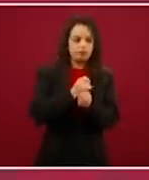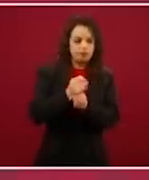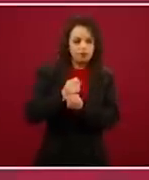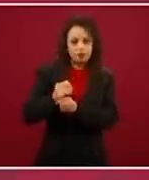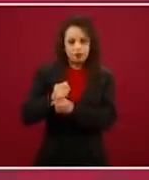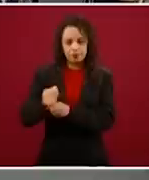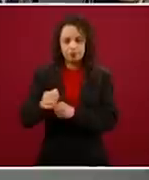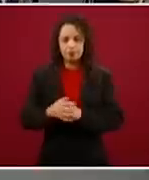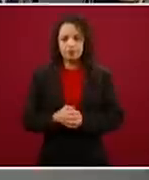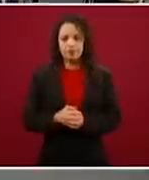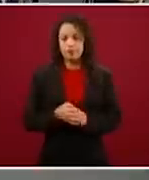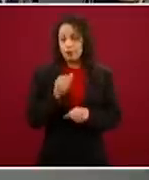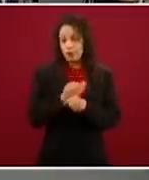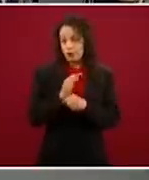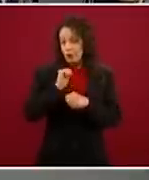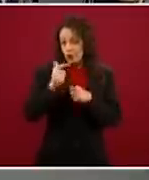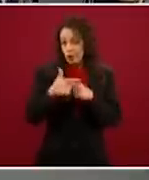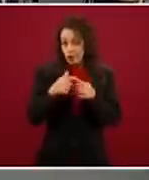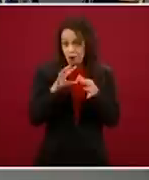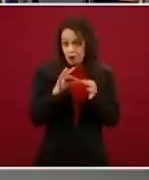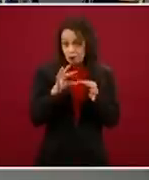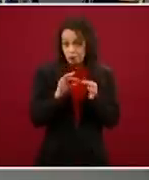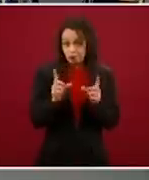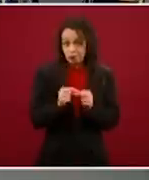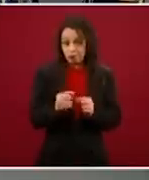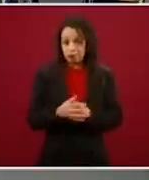¿No hay algo que pueda adelantar ahorita? No.